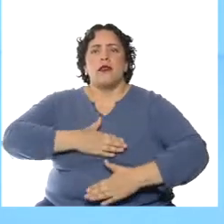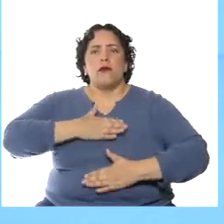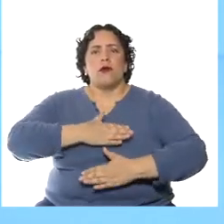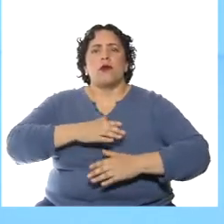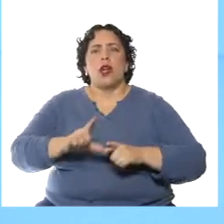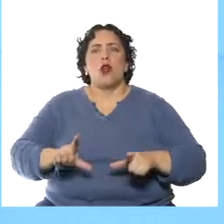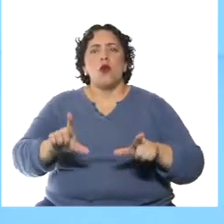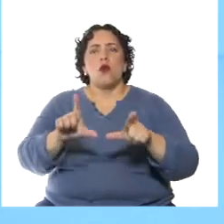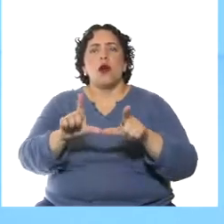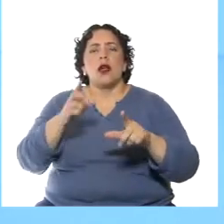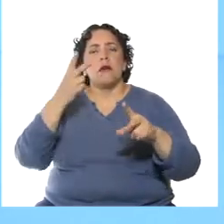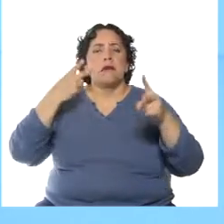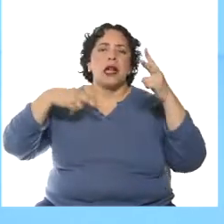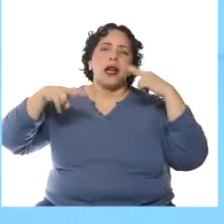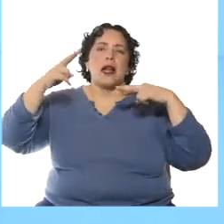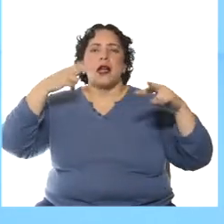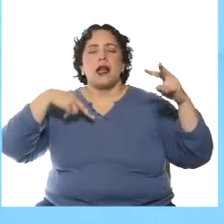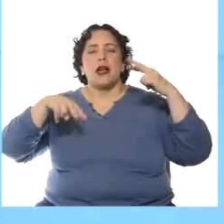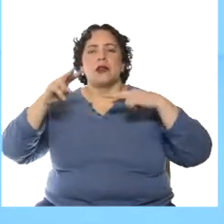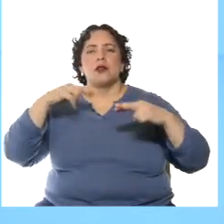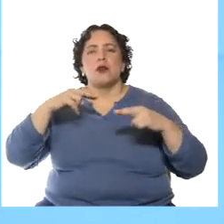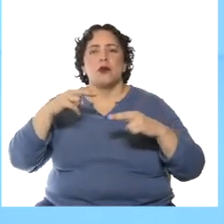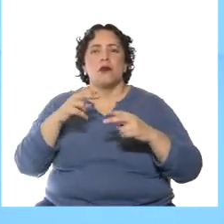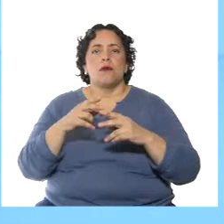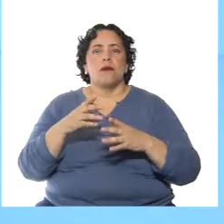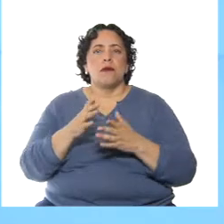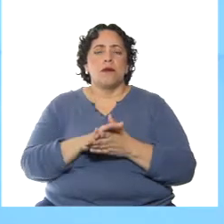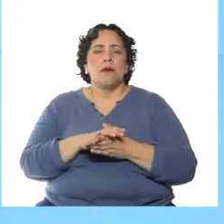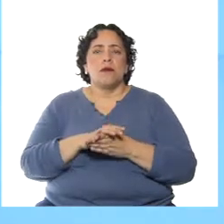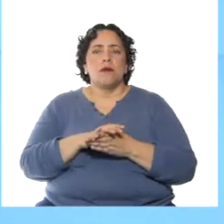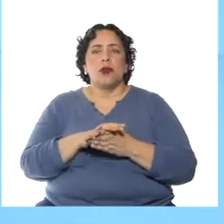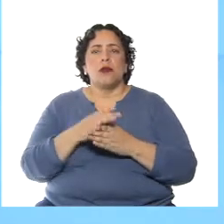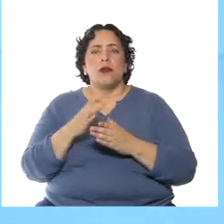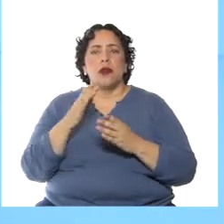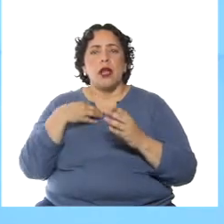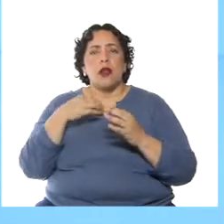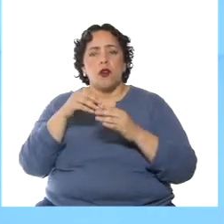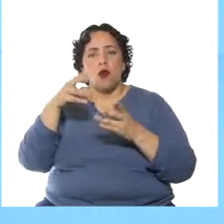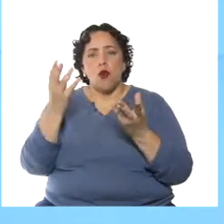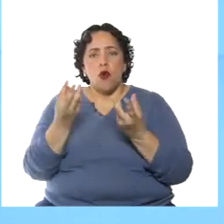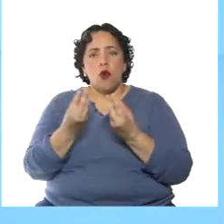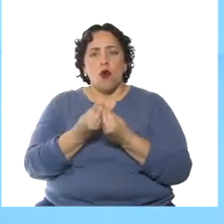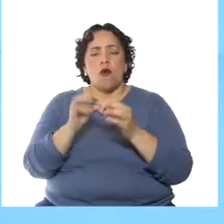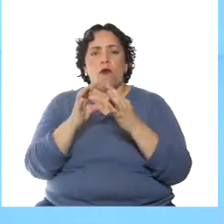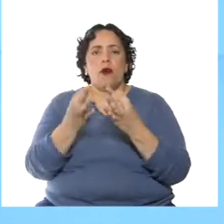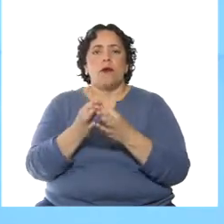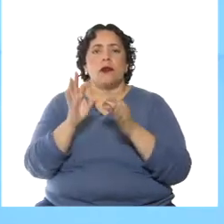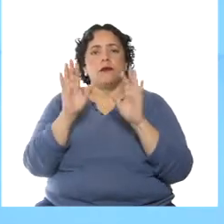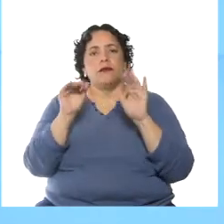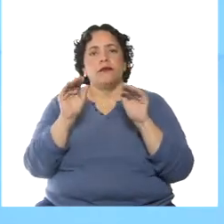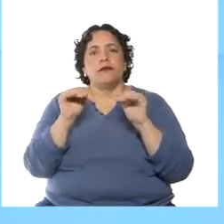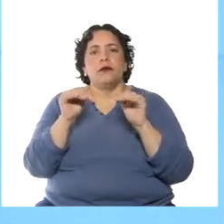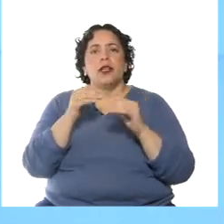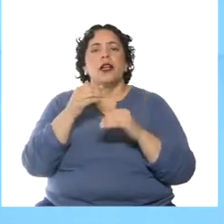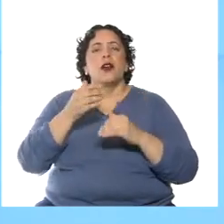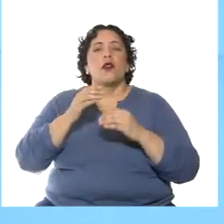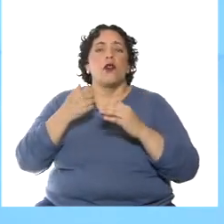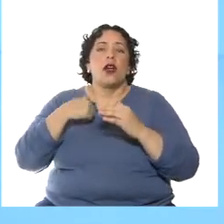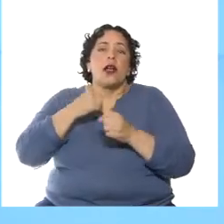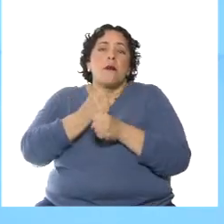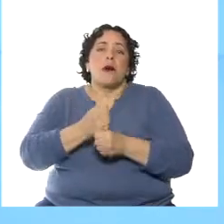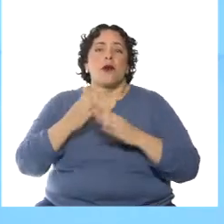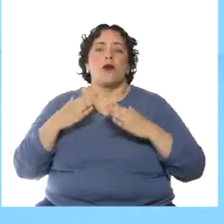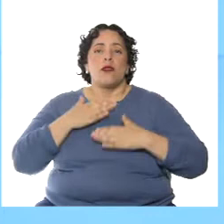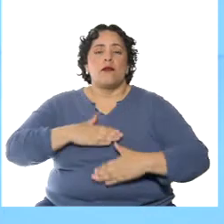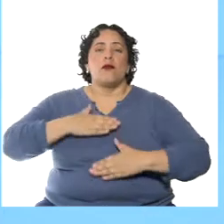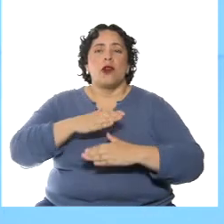áreas para la recreación, para el esparcimiento en familia. Bueno, me despido de ustedes, espero que hayan disfrutado este